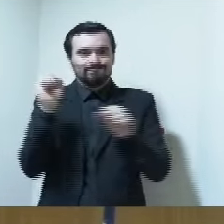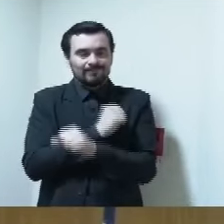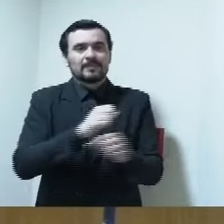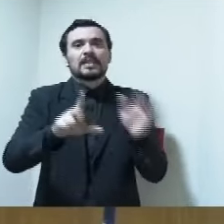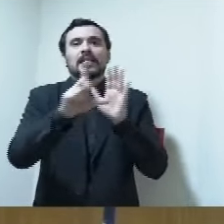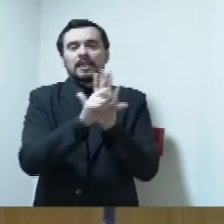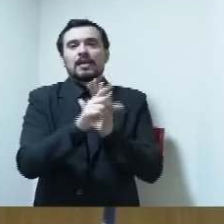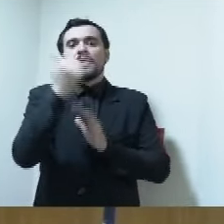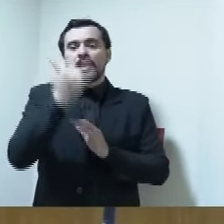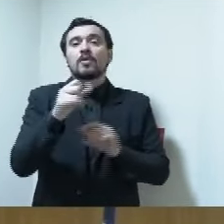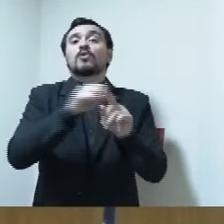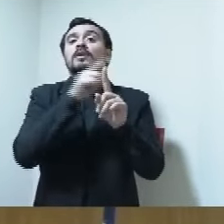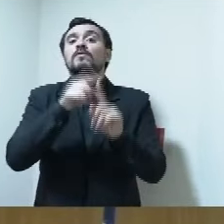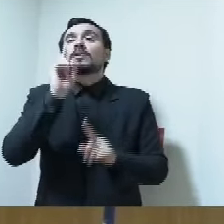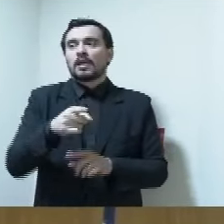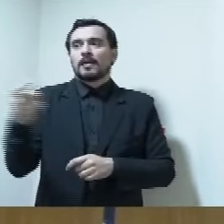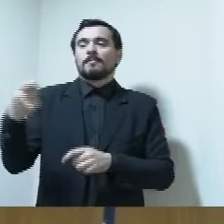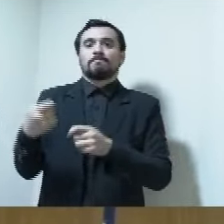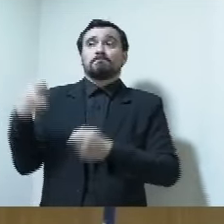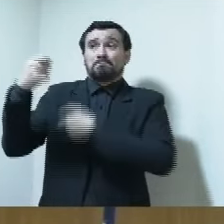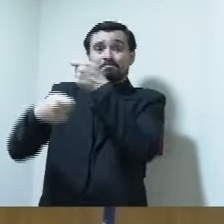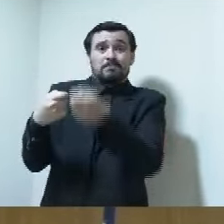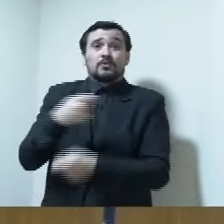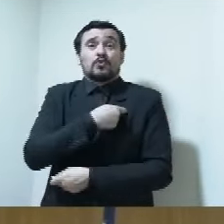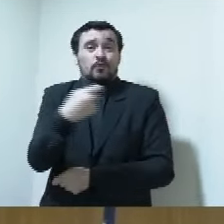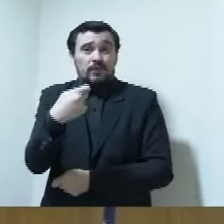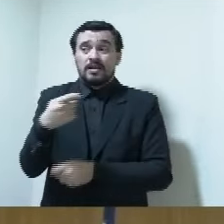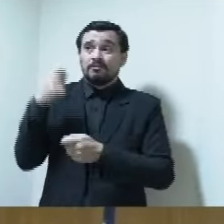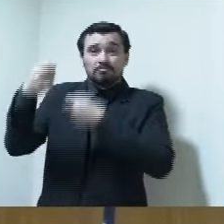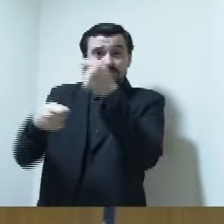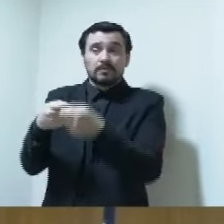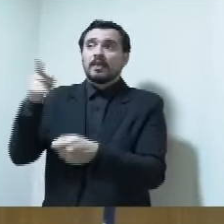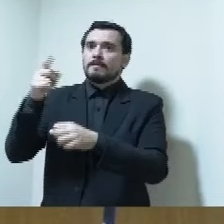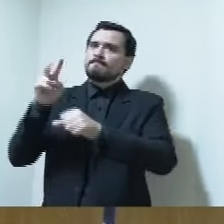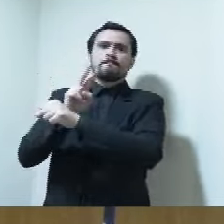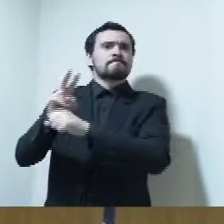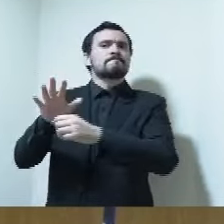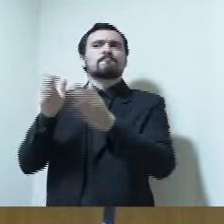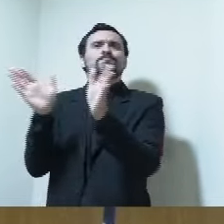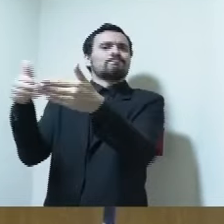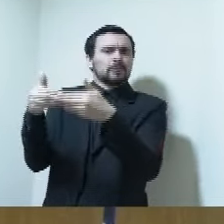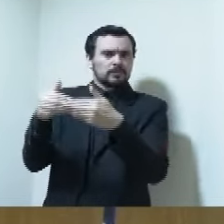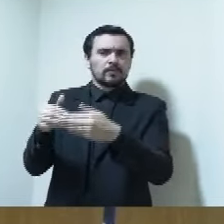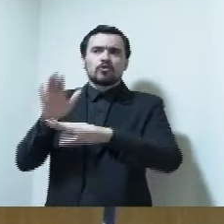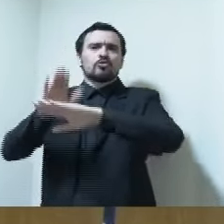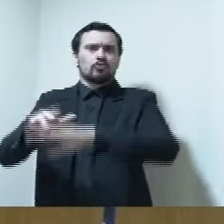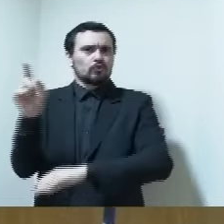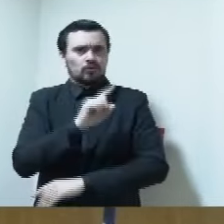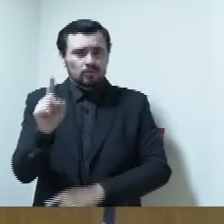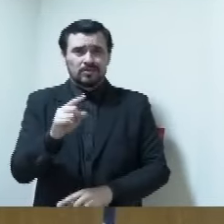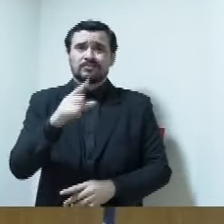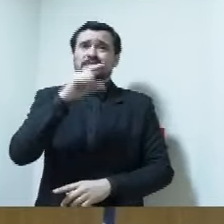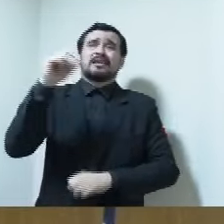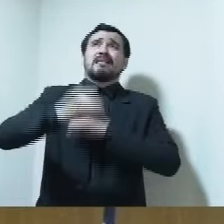tiene la sagrada misión de blindar los aportes de los trabajadores y los jubilados. Otra reforma que esperaba hace más de un siglo